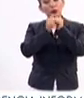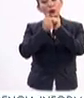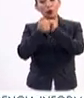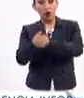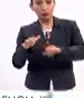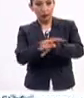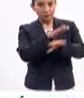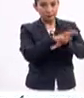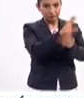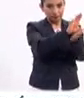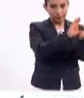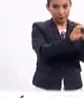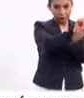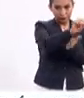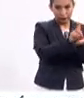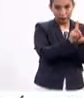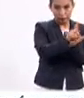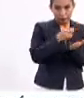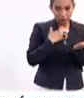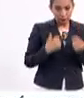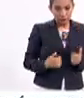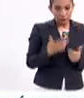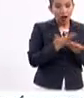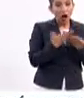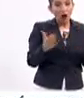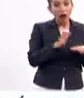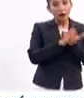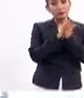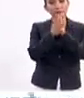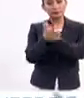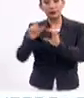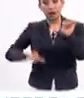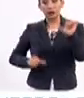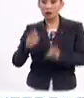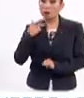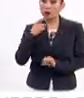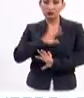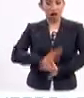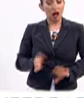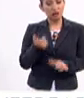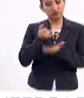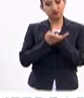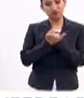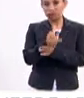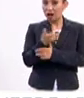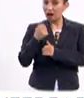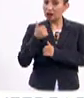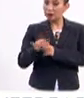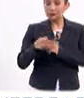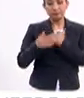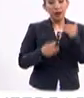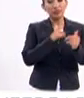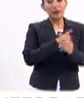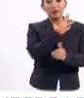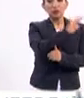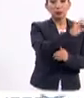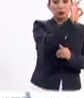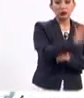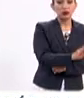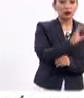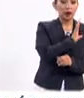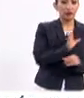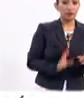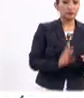o la reforma constitucional de derechos humanos a una actividad política ya de paridad en el cual tiene que haber